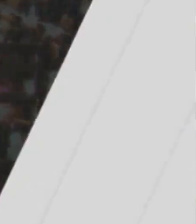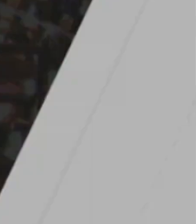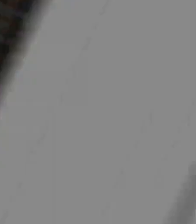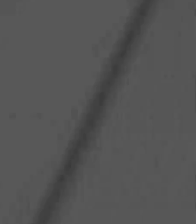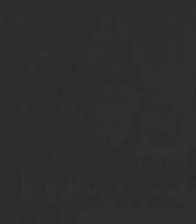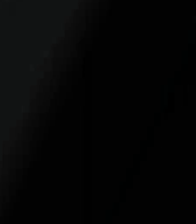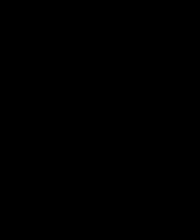foreign